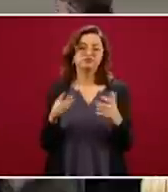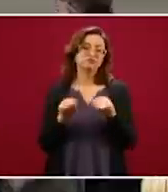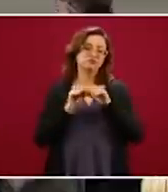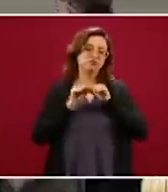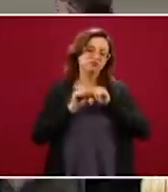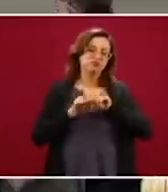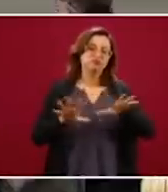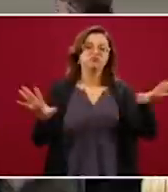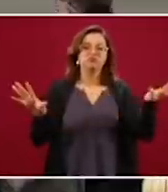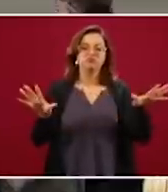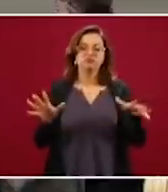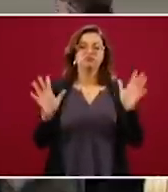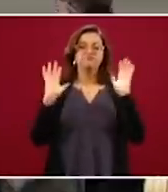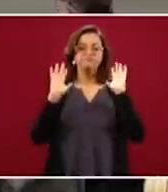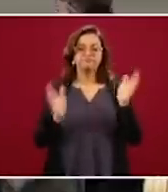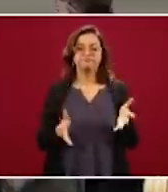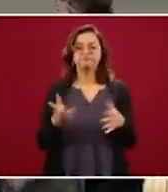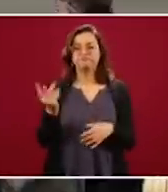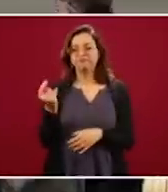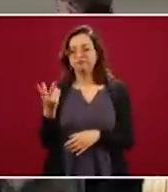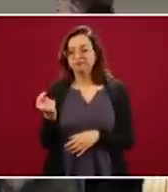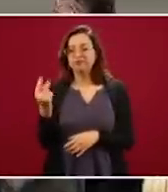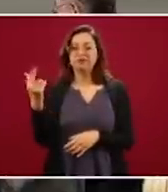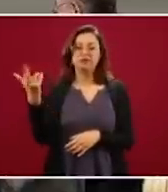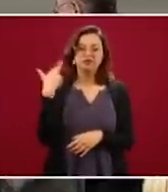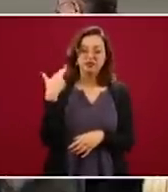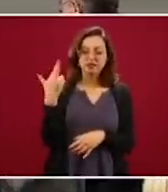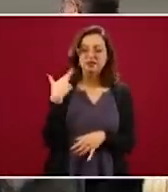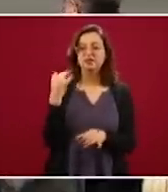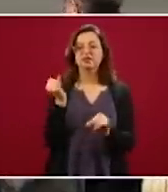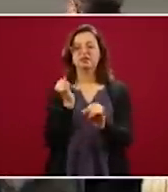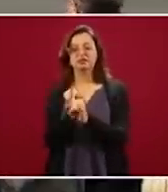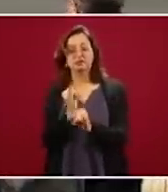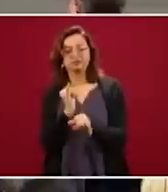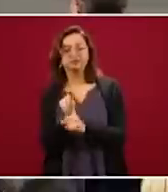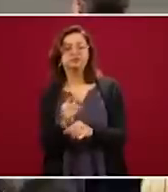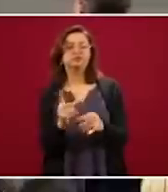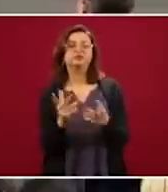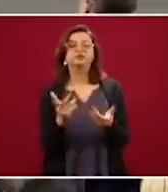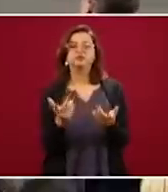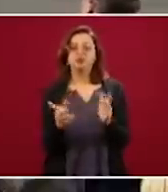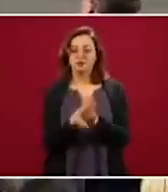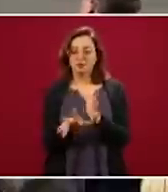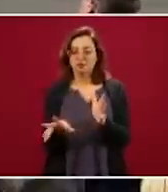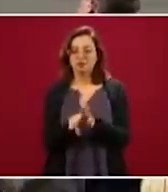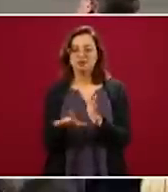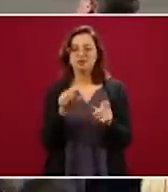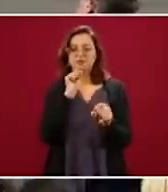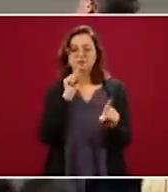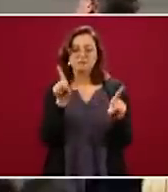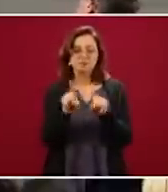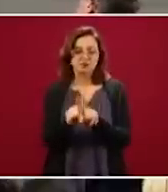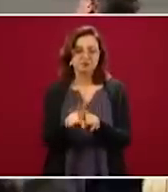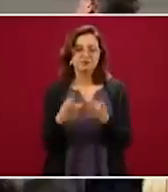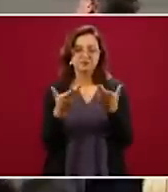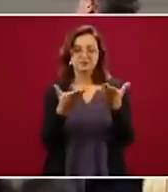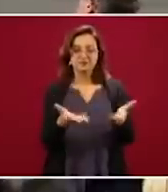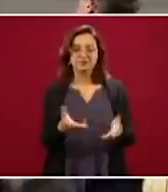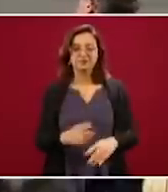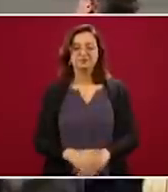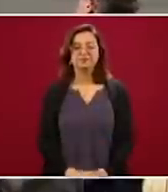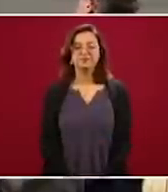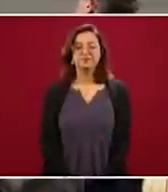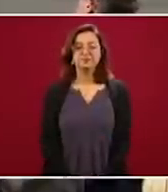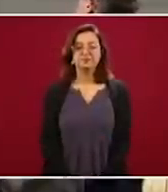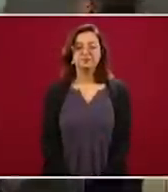medios comerciales, en los medios electrónicos, en radio y televisión, también en la prensa. Adelante, por favor. Un